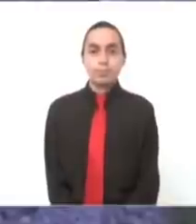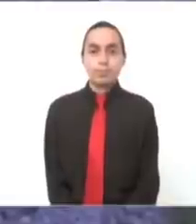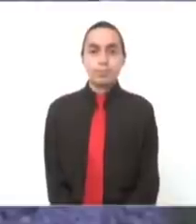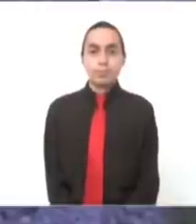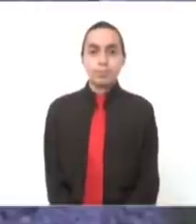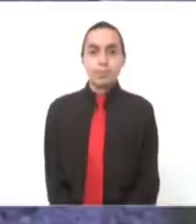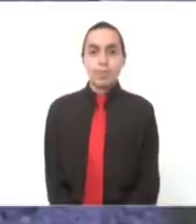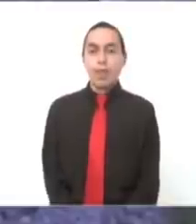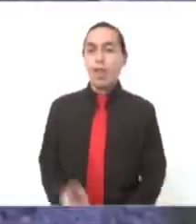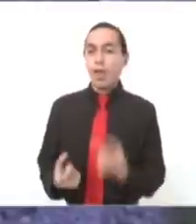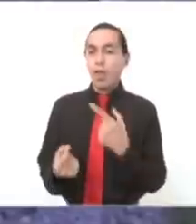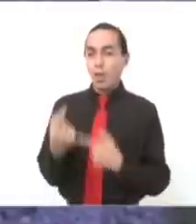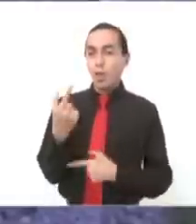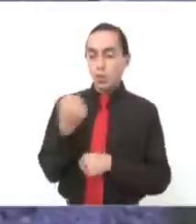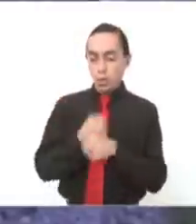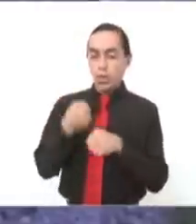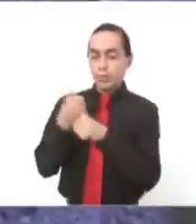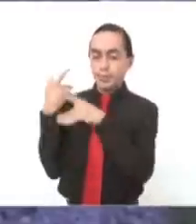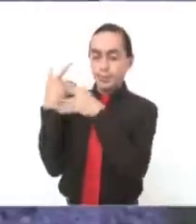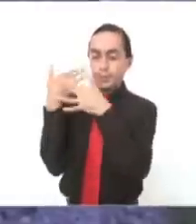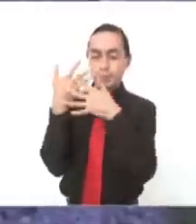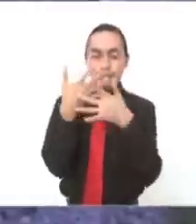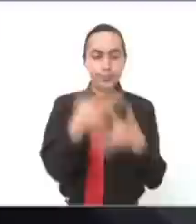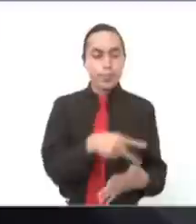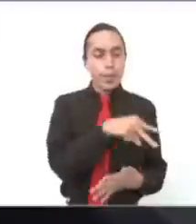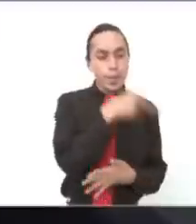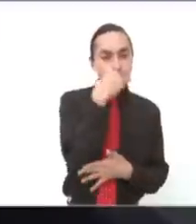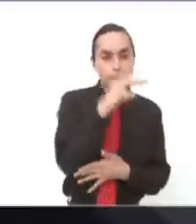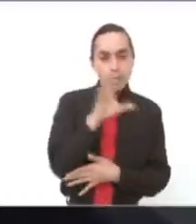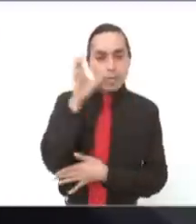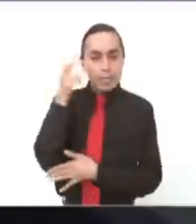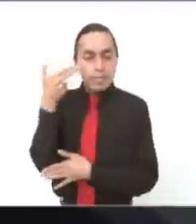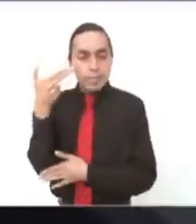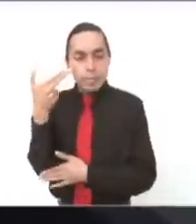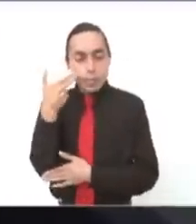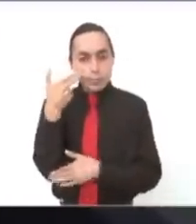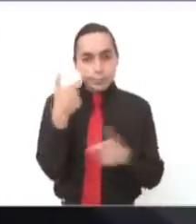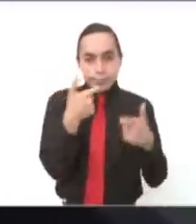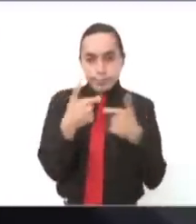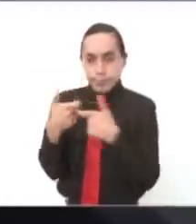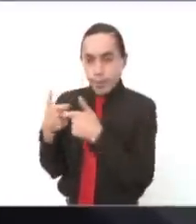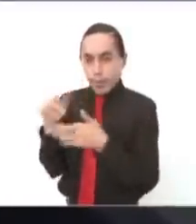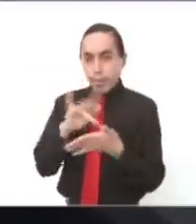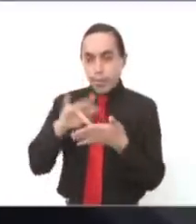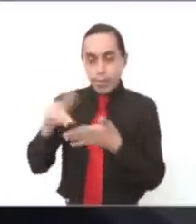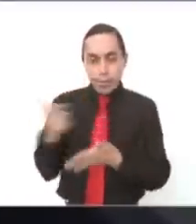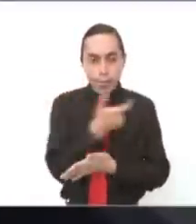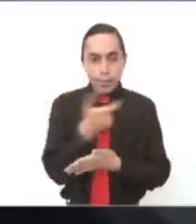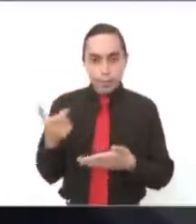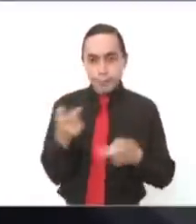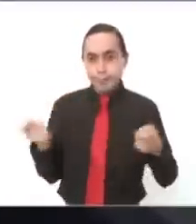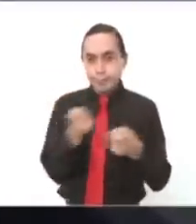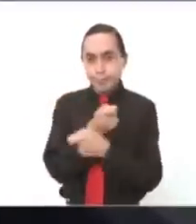En los últimos años, con los esfuerzos conjuntos de ambas partes, la cooperación económica y comercial entre China y México se ha